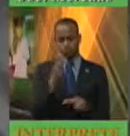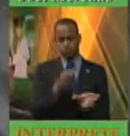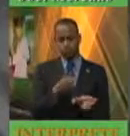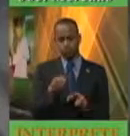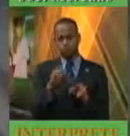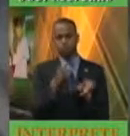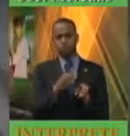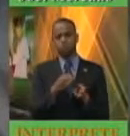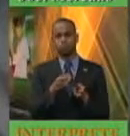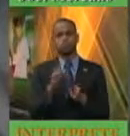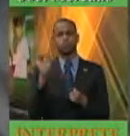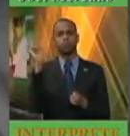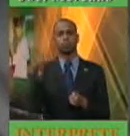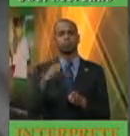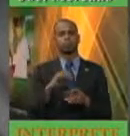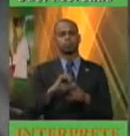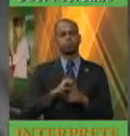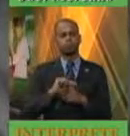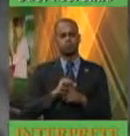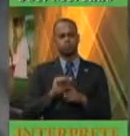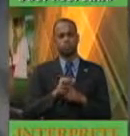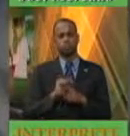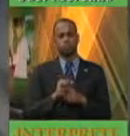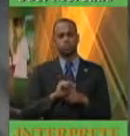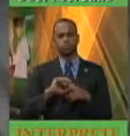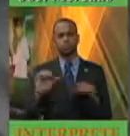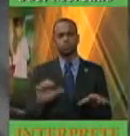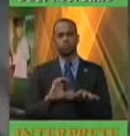organización y la capacitación que se están